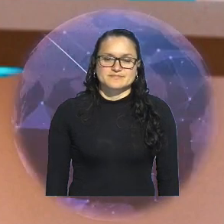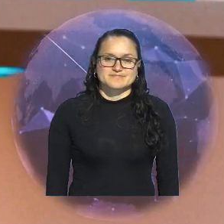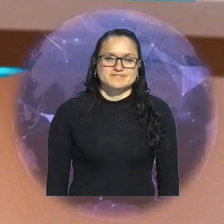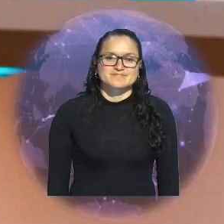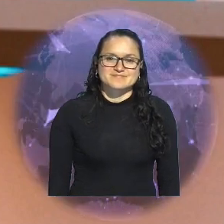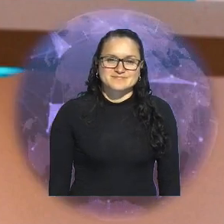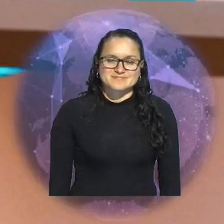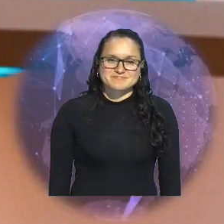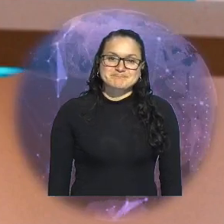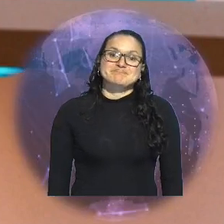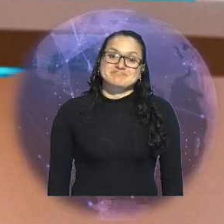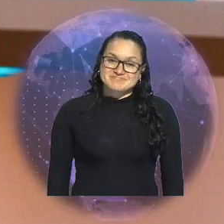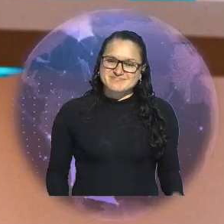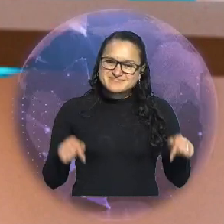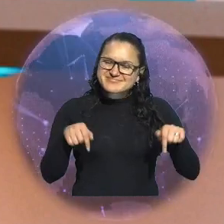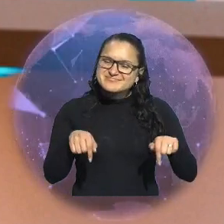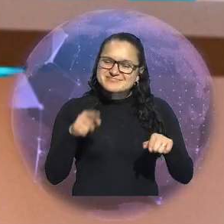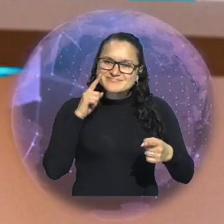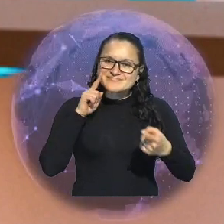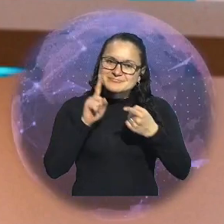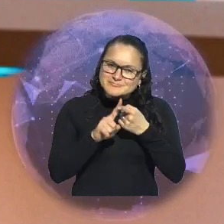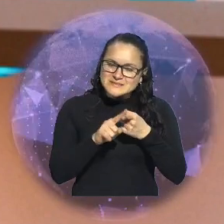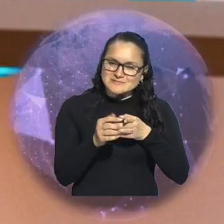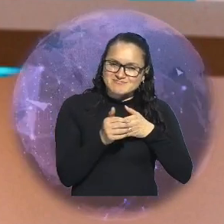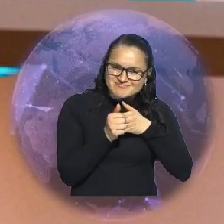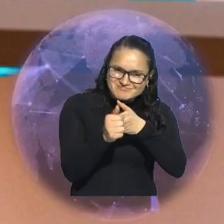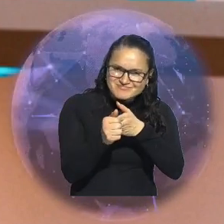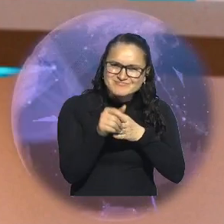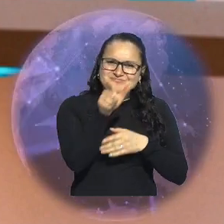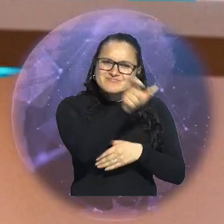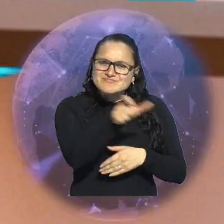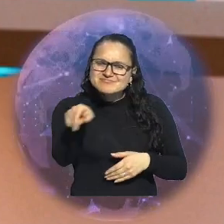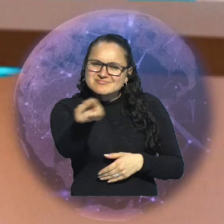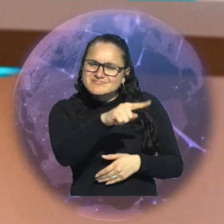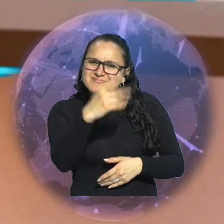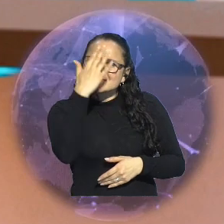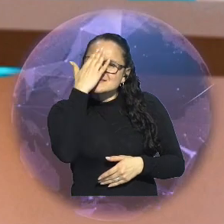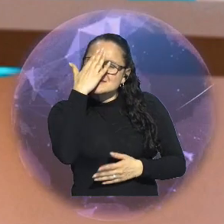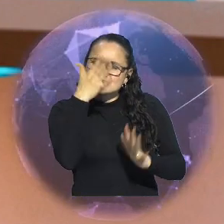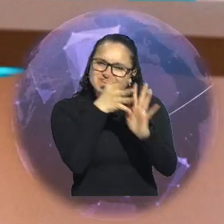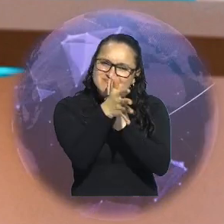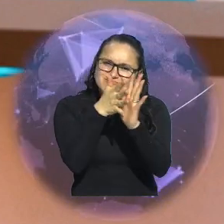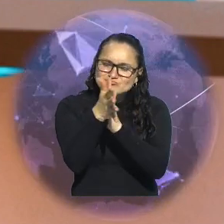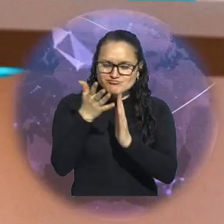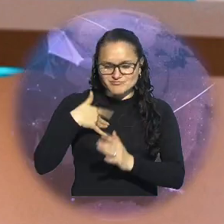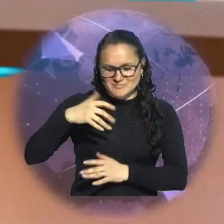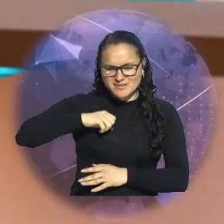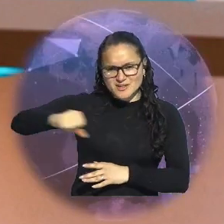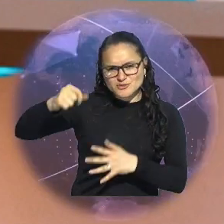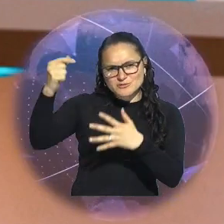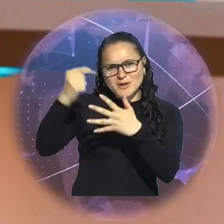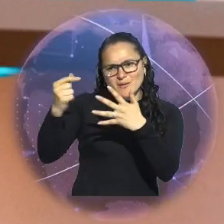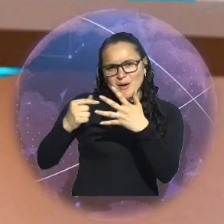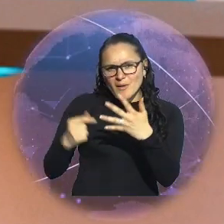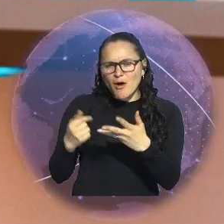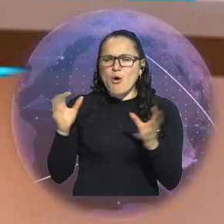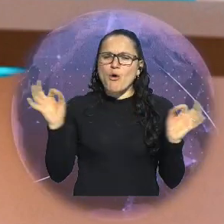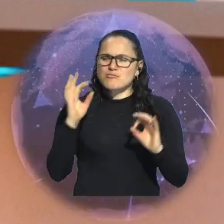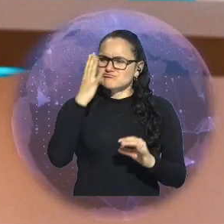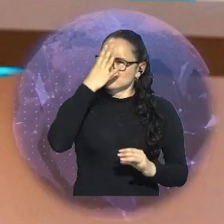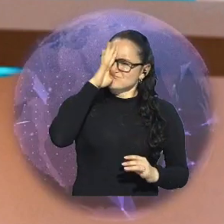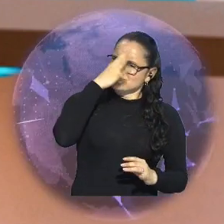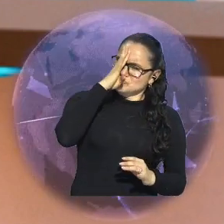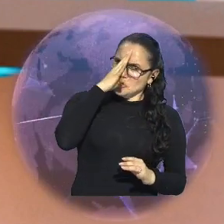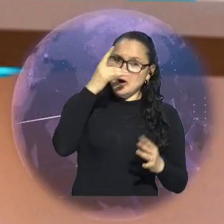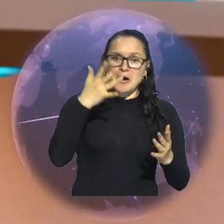este es un espacio para orientar e informar a los usuarios y televidentes sobre sus derechos y las dudas que enfrentan día a día frente a